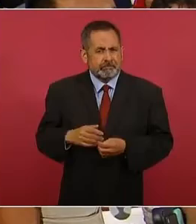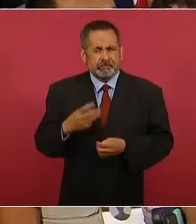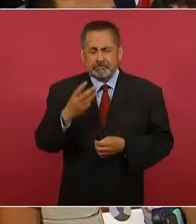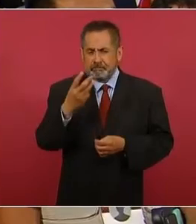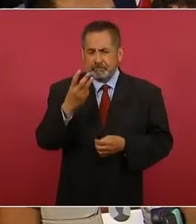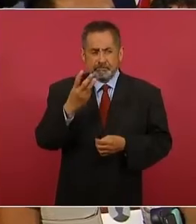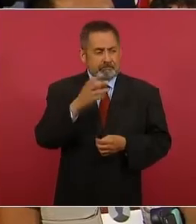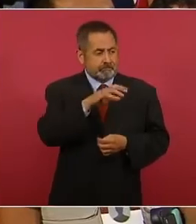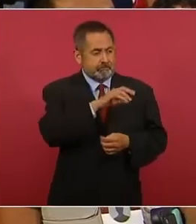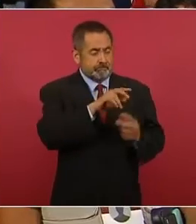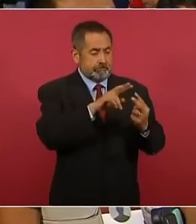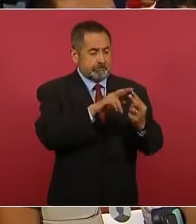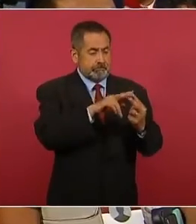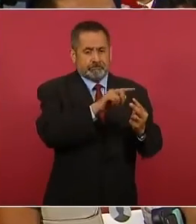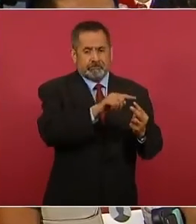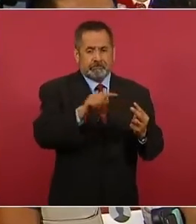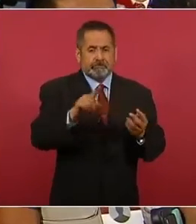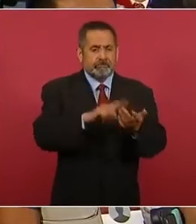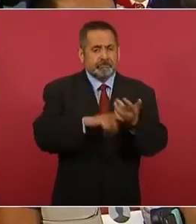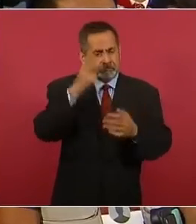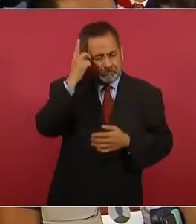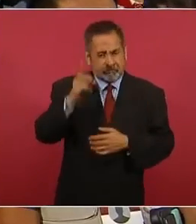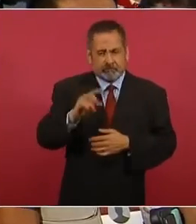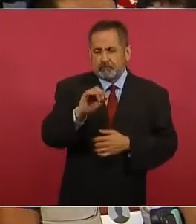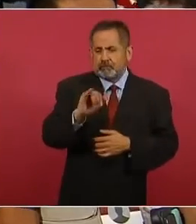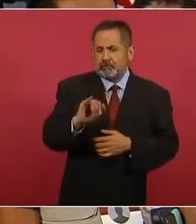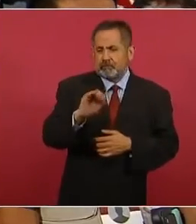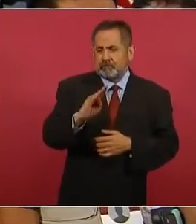plantas de ciclo combinado son de Iberdrola, y estas